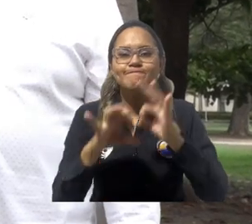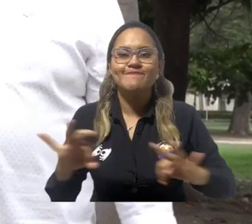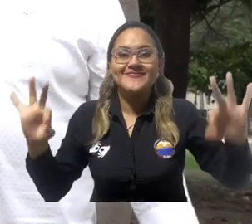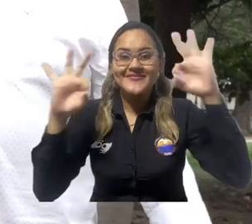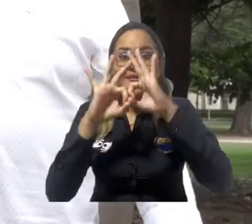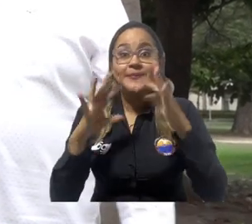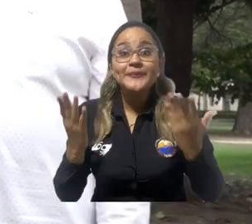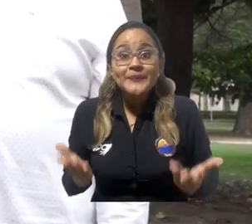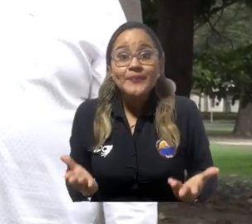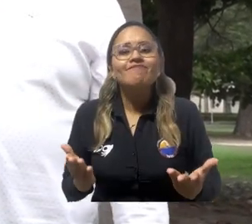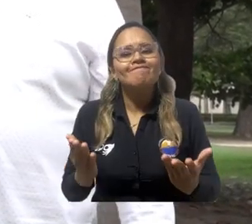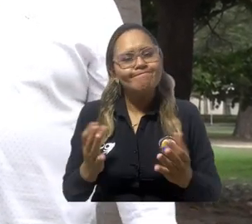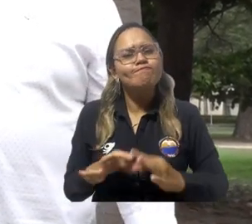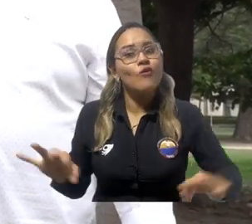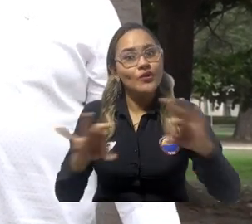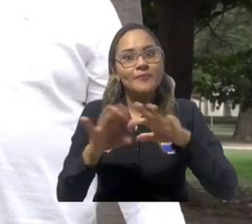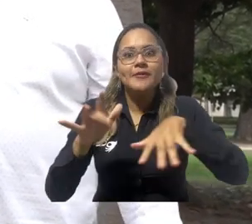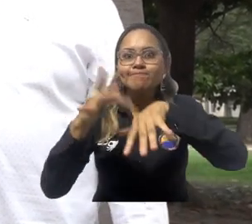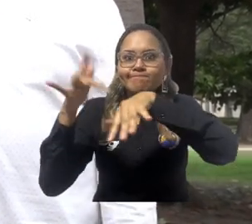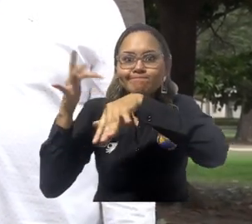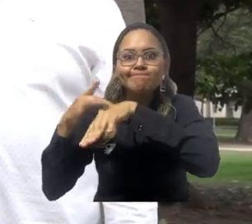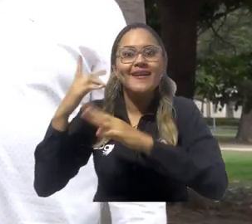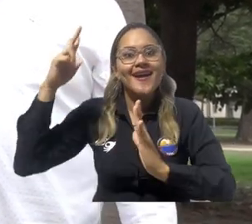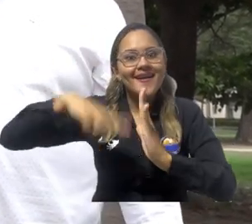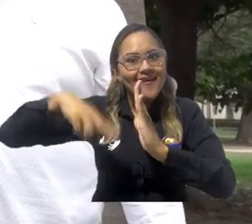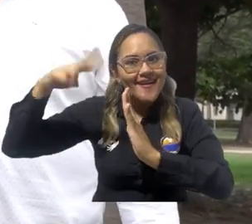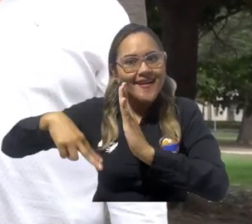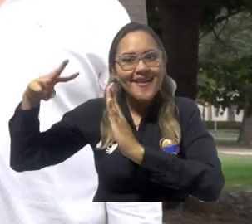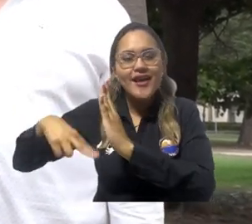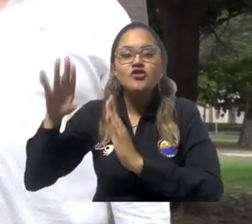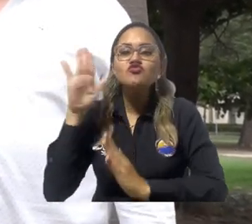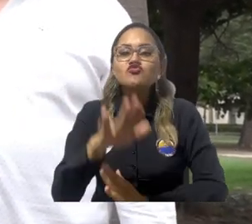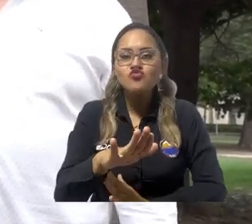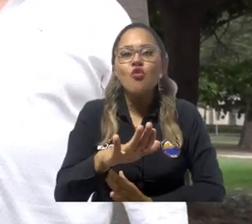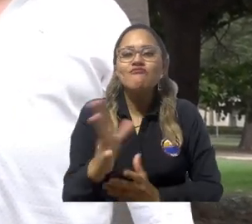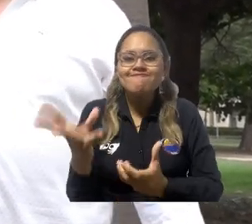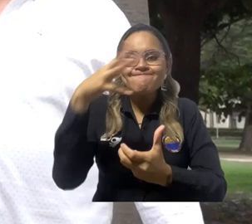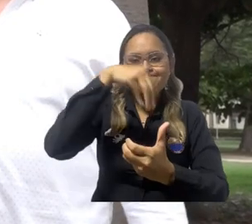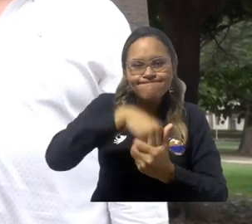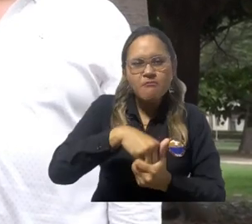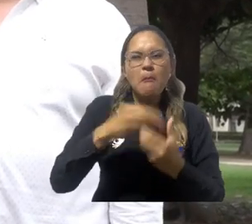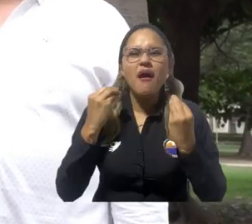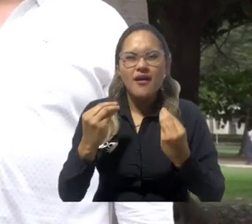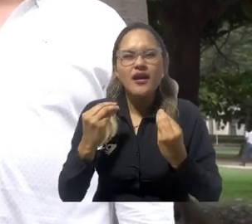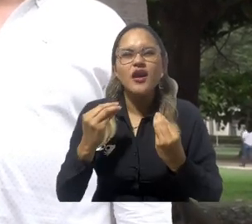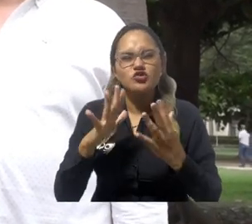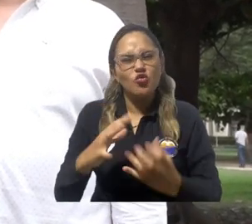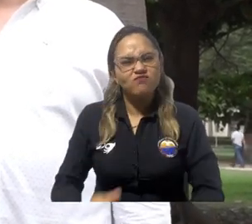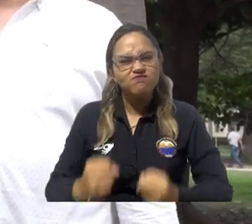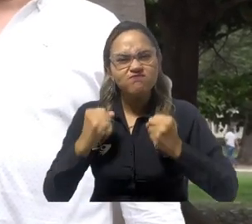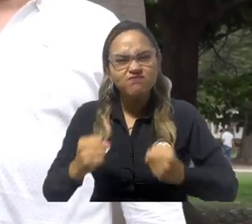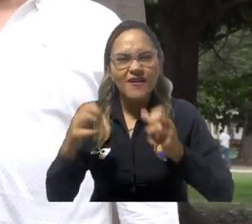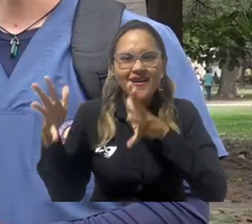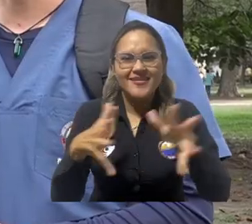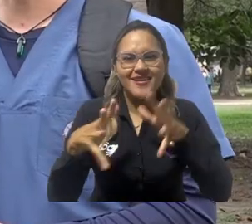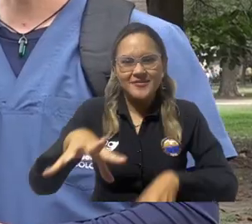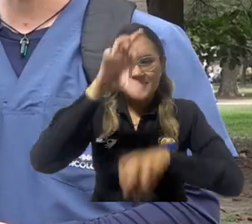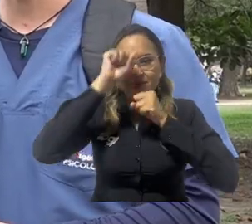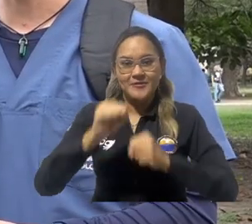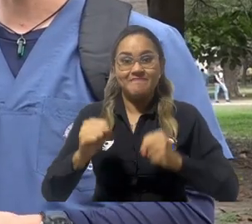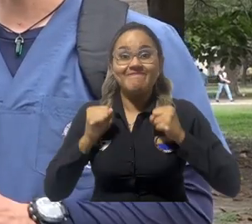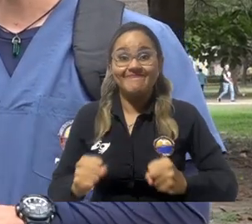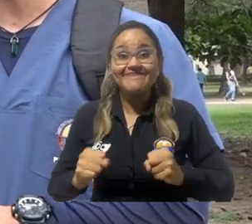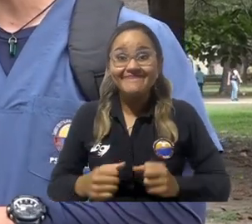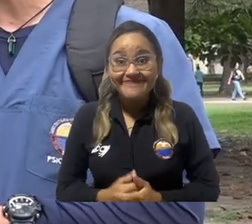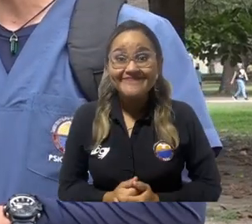importante, ya que debemos seguir promoviendo la lectura internamente para fortalecer esos procesos de enseñanza y de aprendizaje. Principalmente